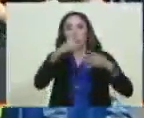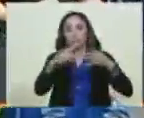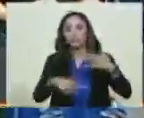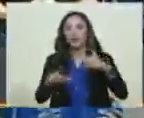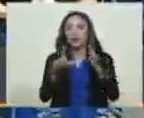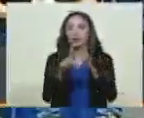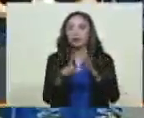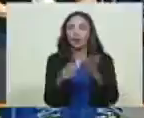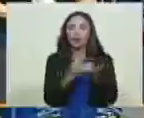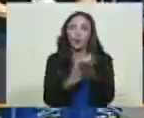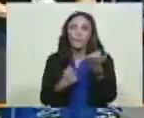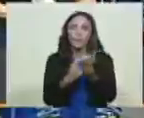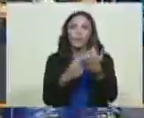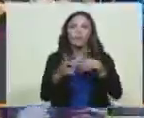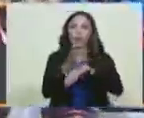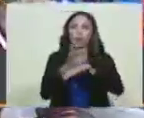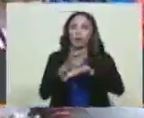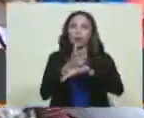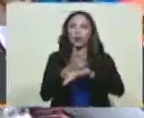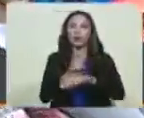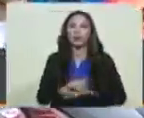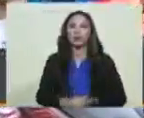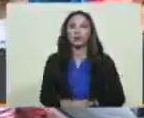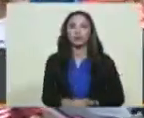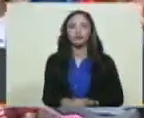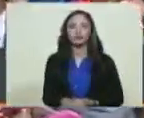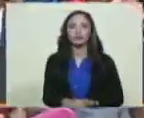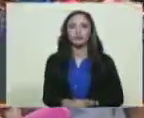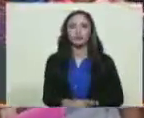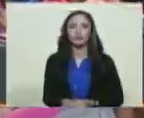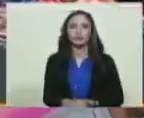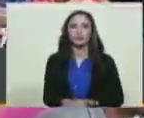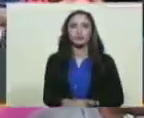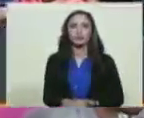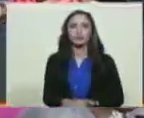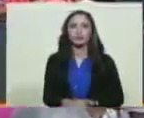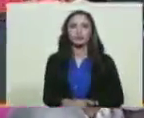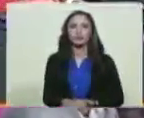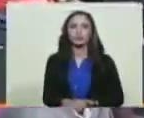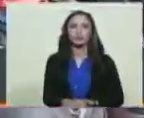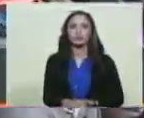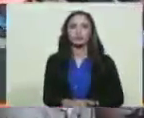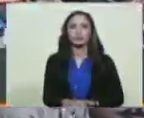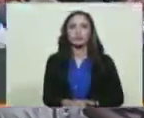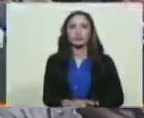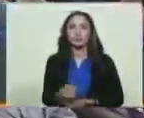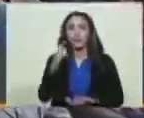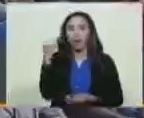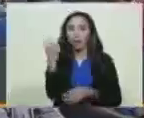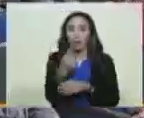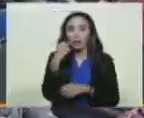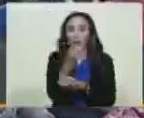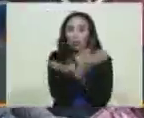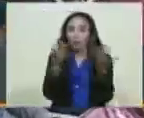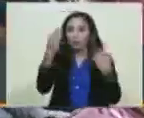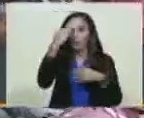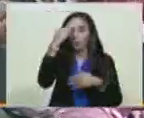la fuerza de fácil acceso deben saber